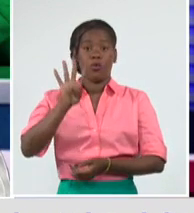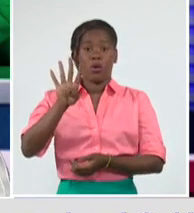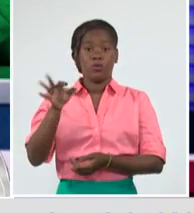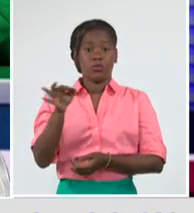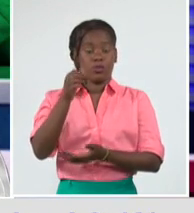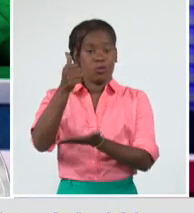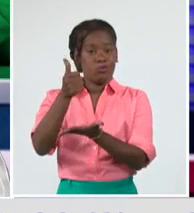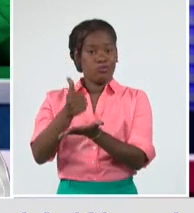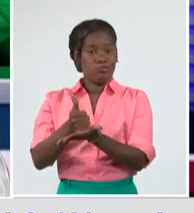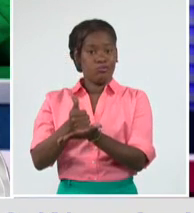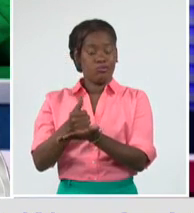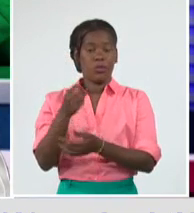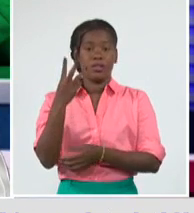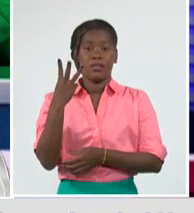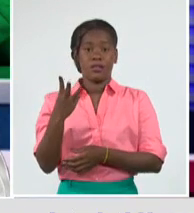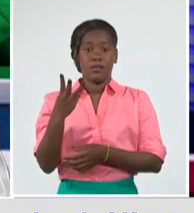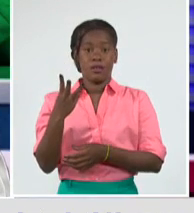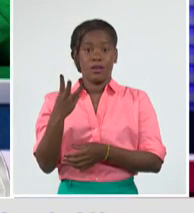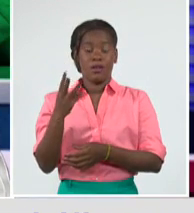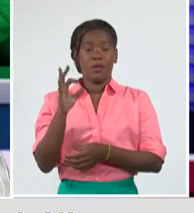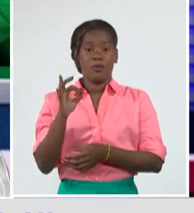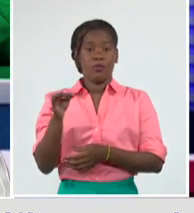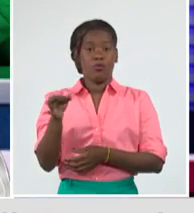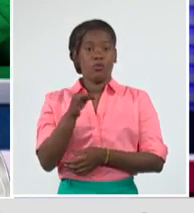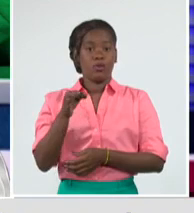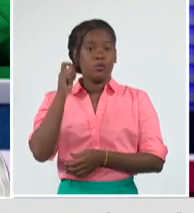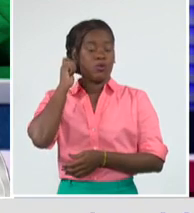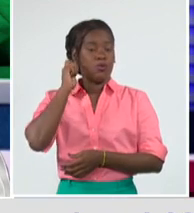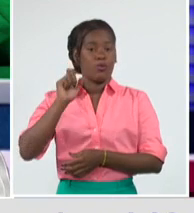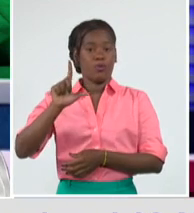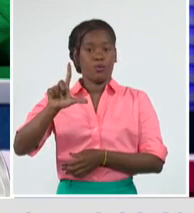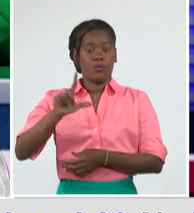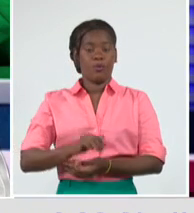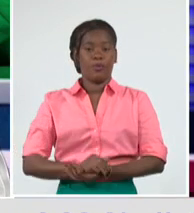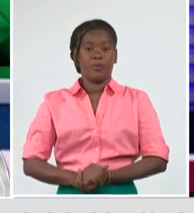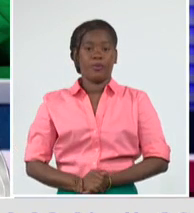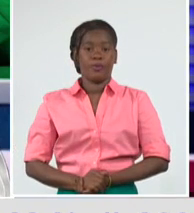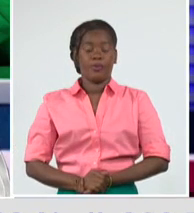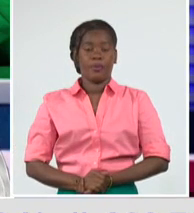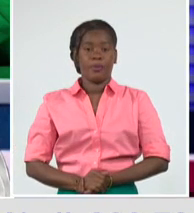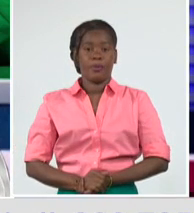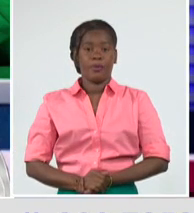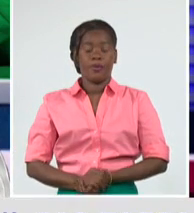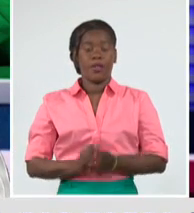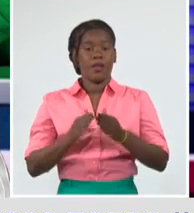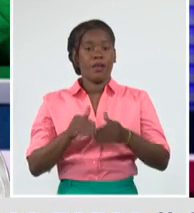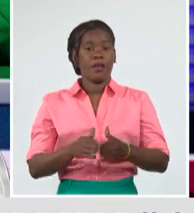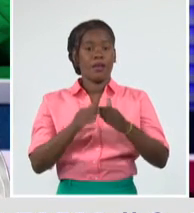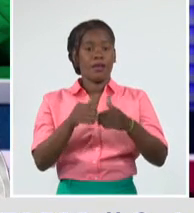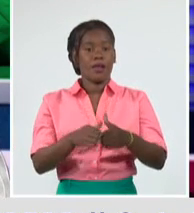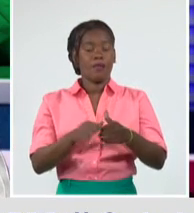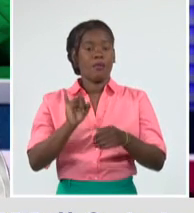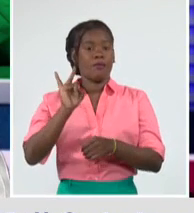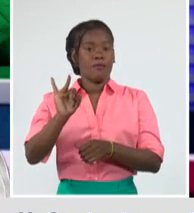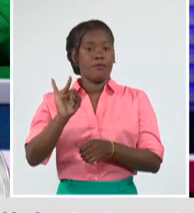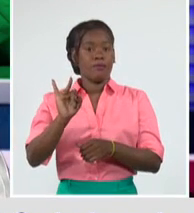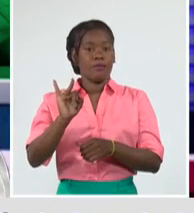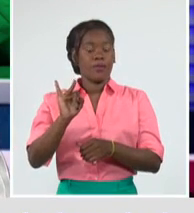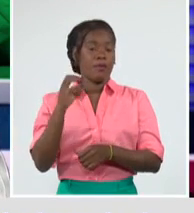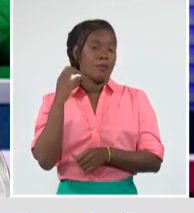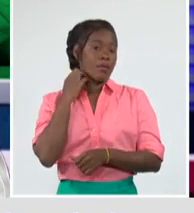del municipio de Florida. En Granma son 7 también, del municipio de Manzanillo 6 y